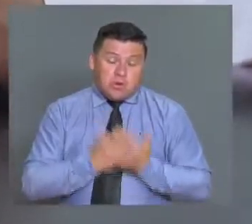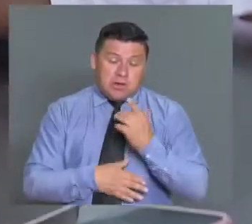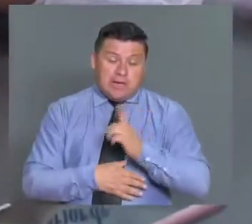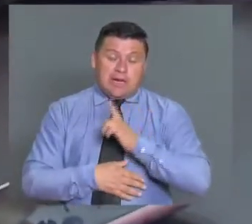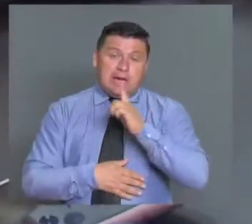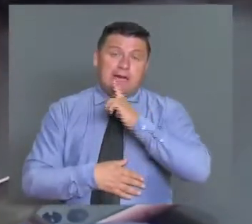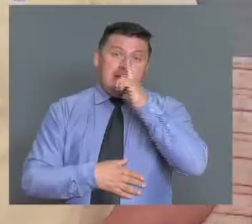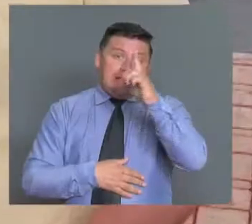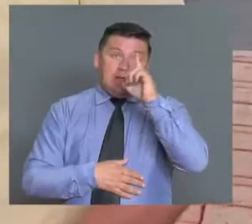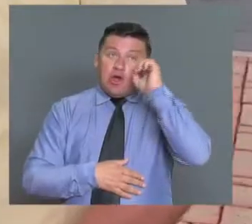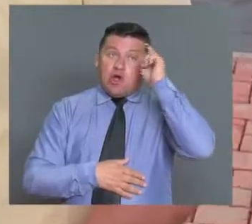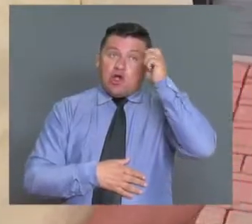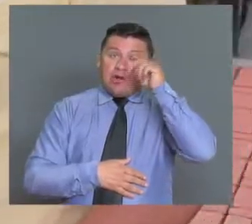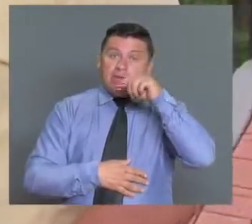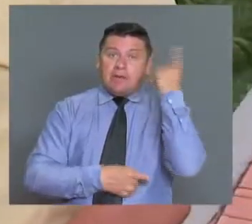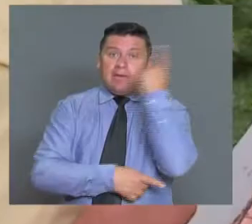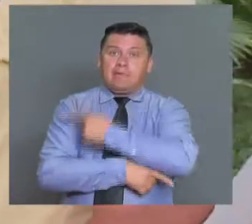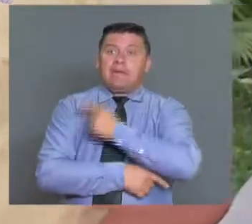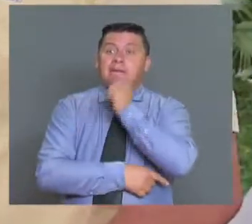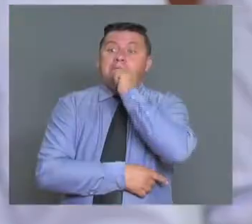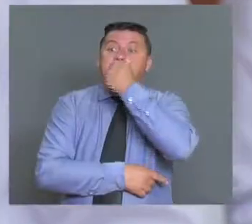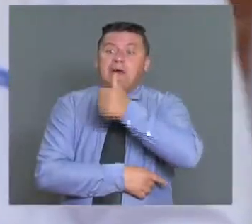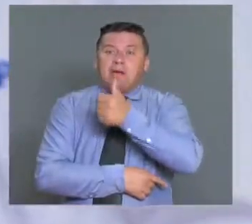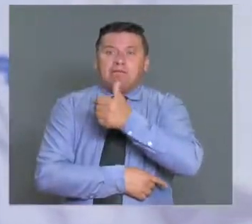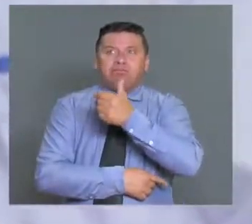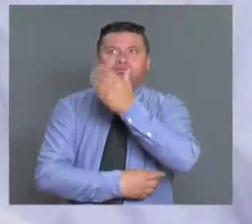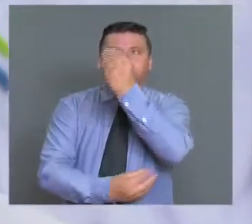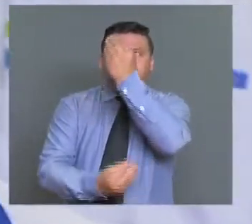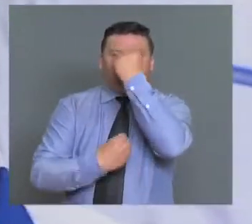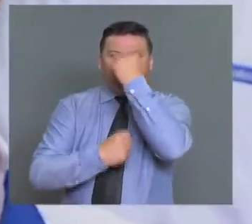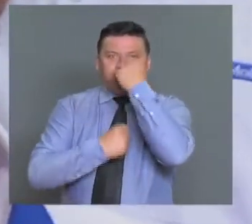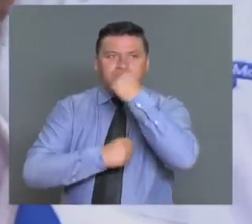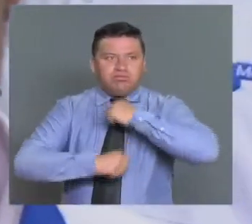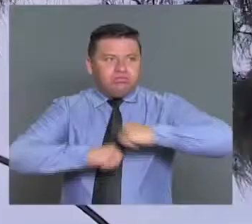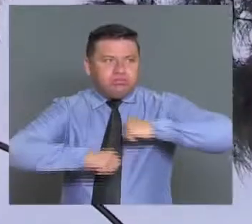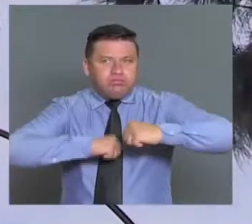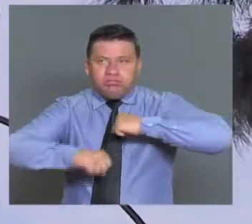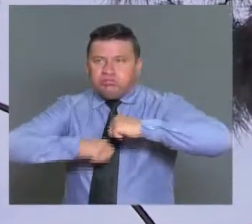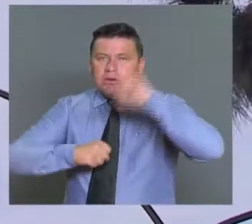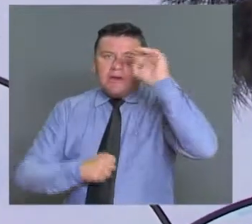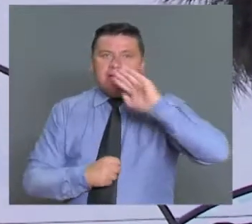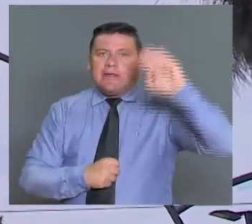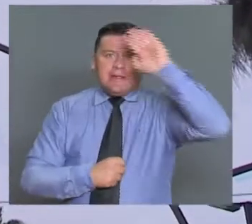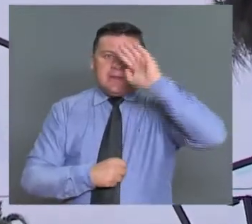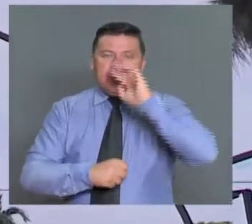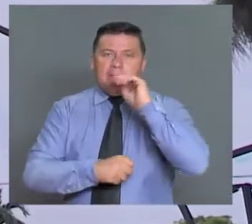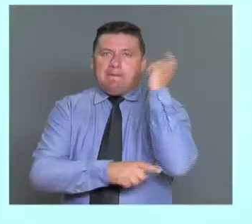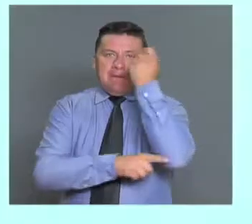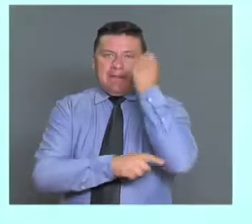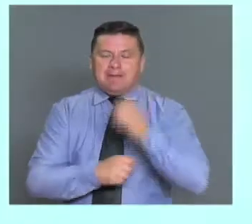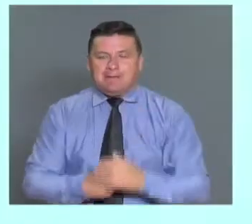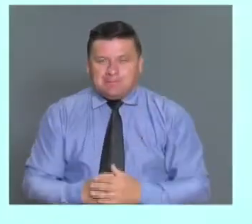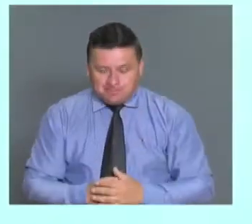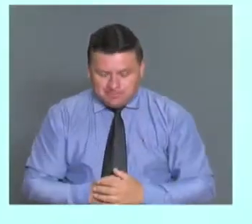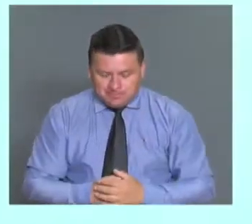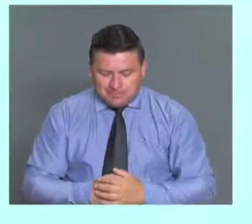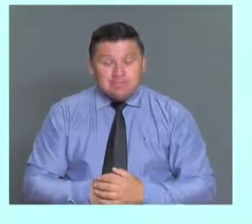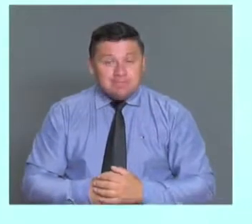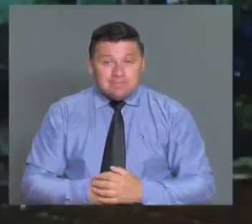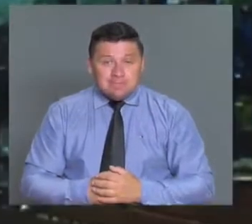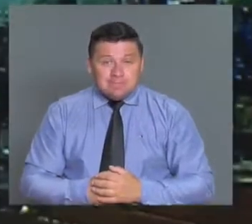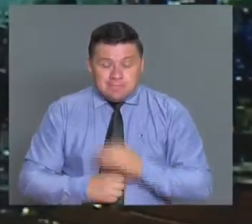líderes del buen gobierno, en el día del mañana se forme una ciudad pujante en el departamento del Meta.